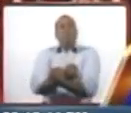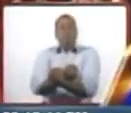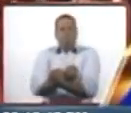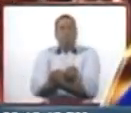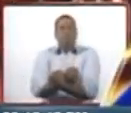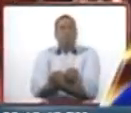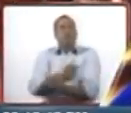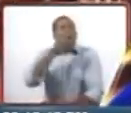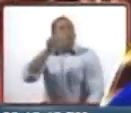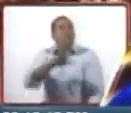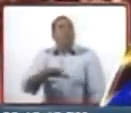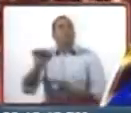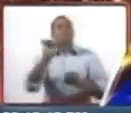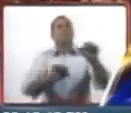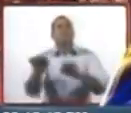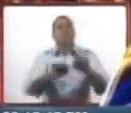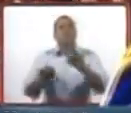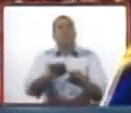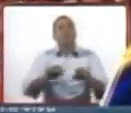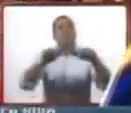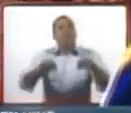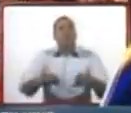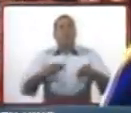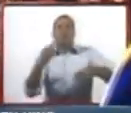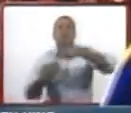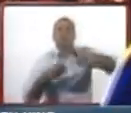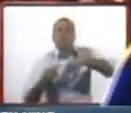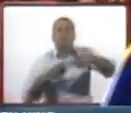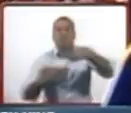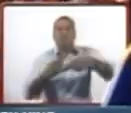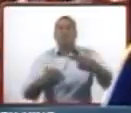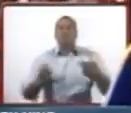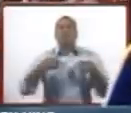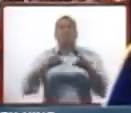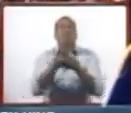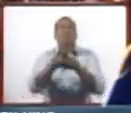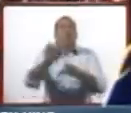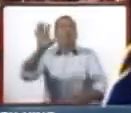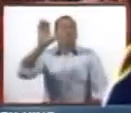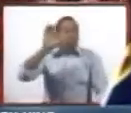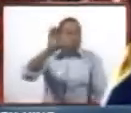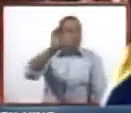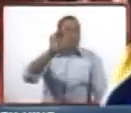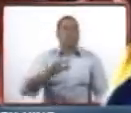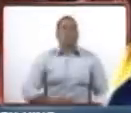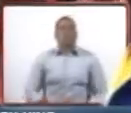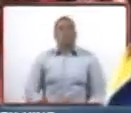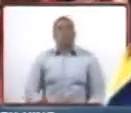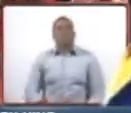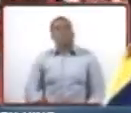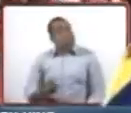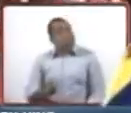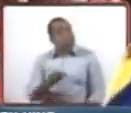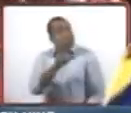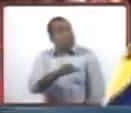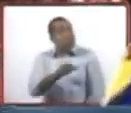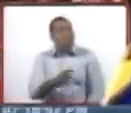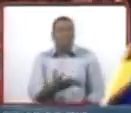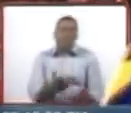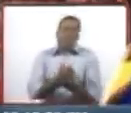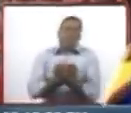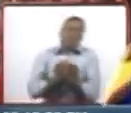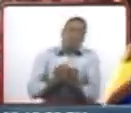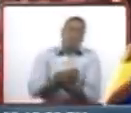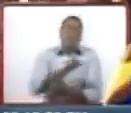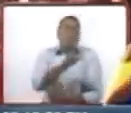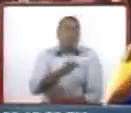para defender la patria. Hoy estamos haciendo revolución y estamos haciendo patria. Bien, expresiones de cariño, de amor